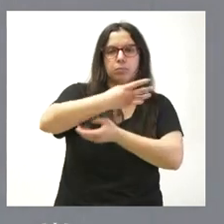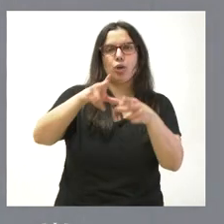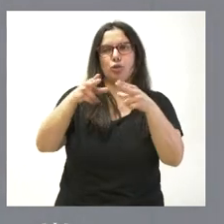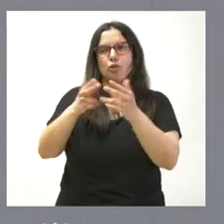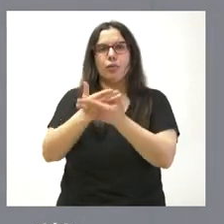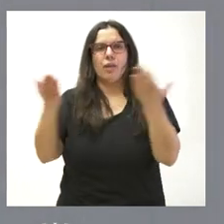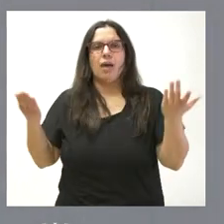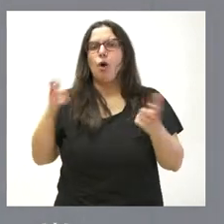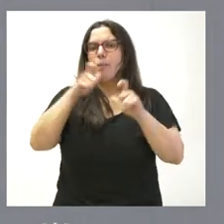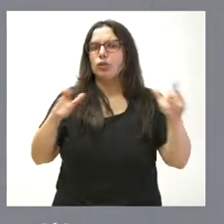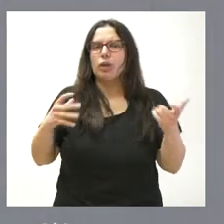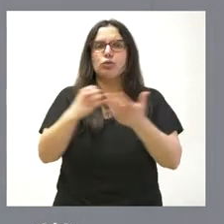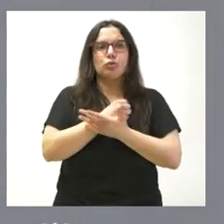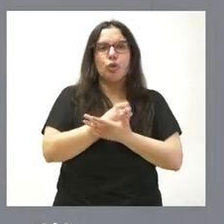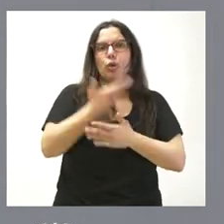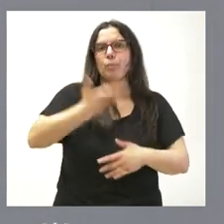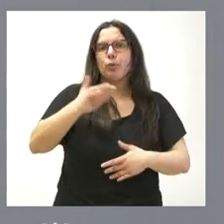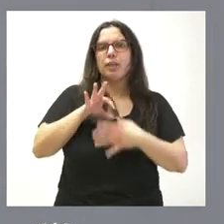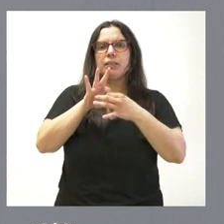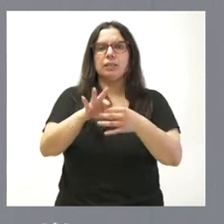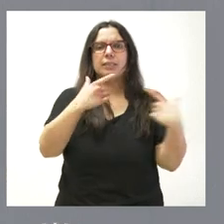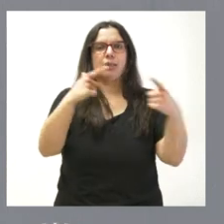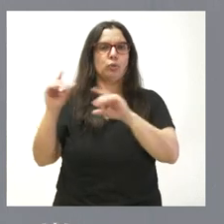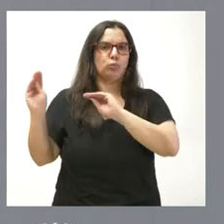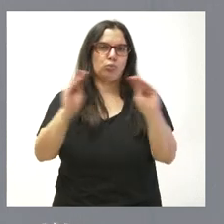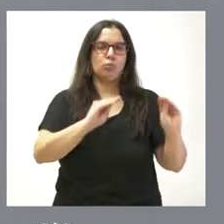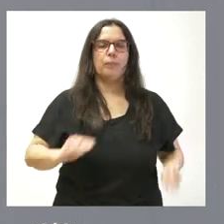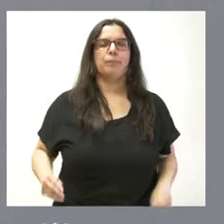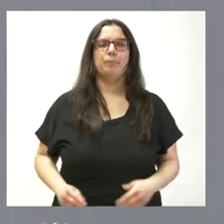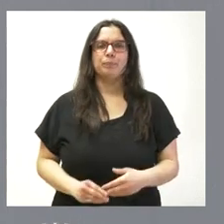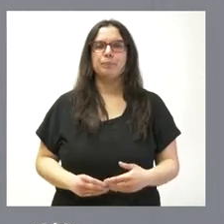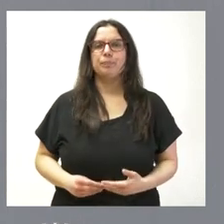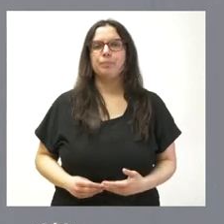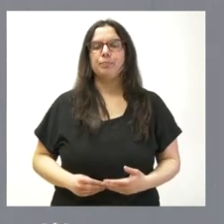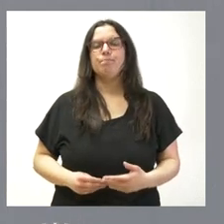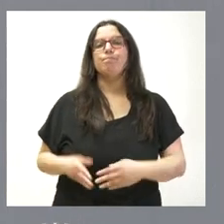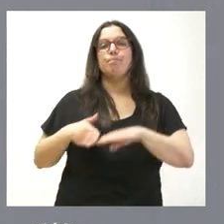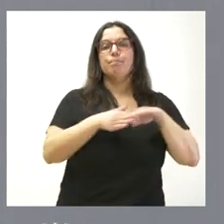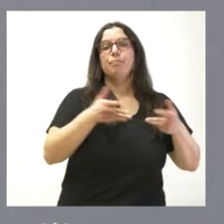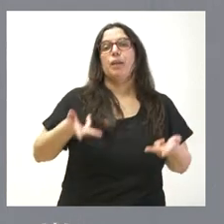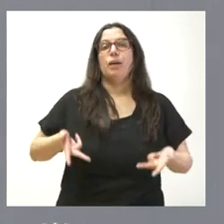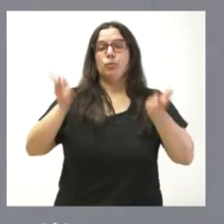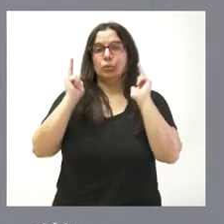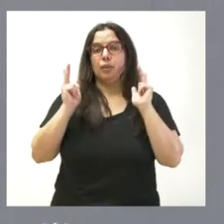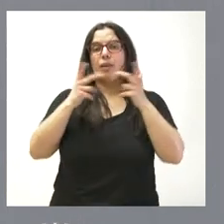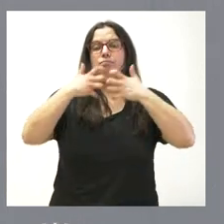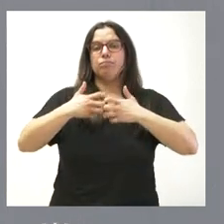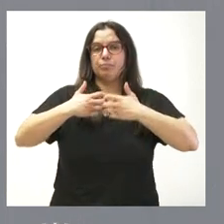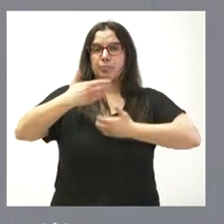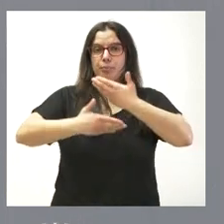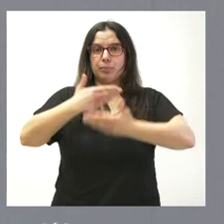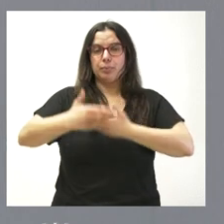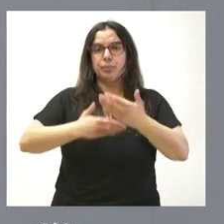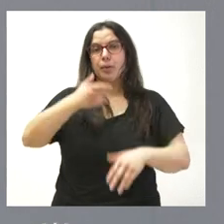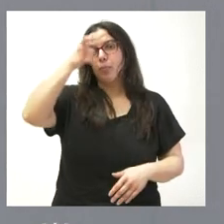todos aquellos agentes que tienen algo que aportar en sus respectivos sectores de actividad se autoriza el funcionamiento del municipio